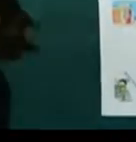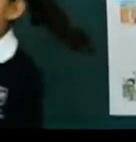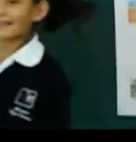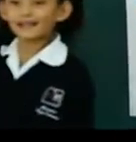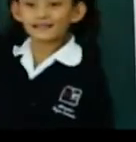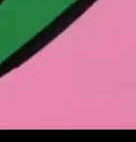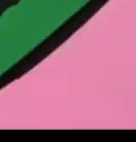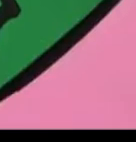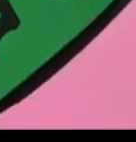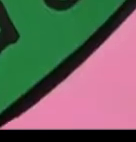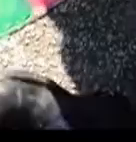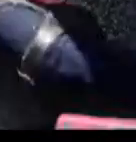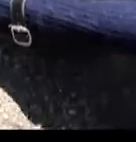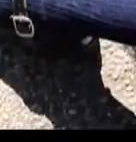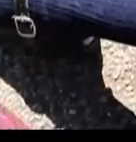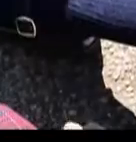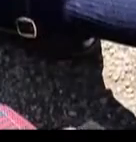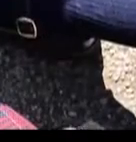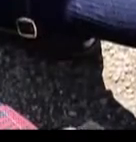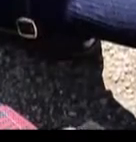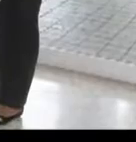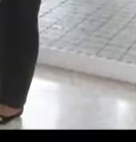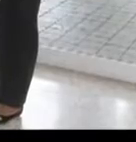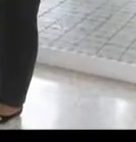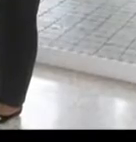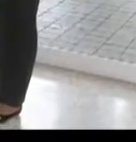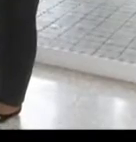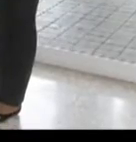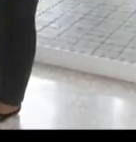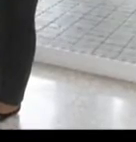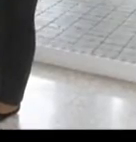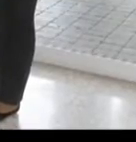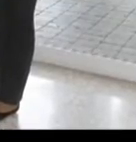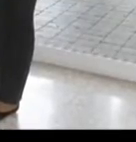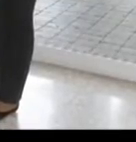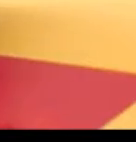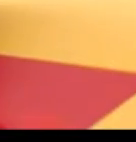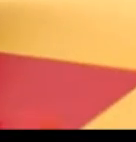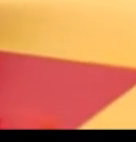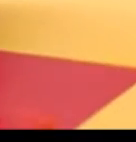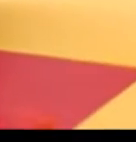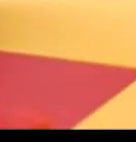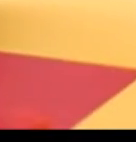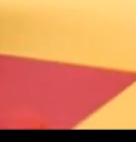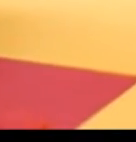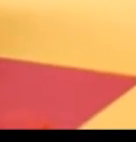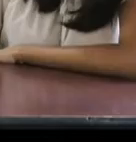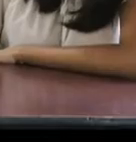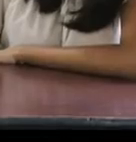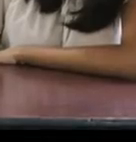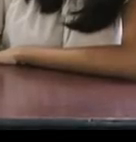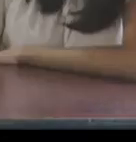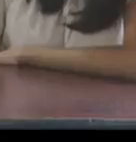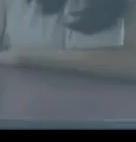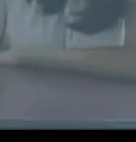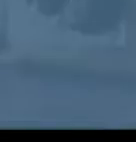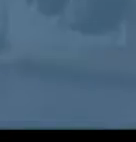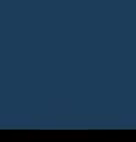para quienes les cuesta trabajo aprender matemáticas. El Instituto Politécnico Nacional propone un nuevo método de